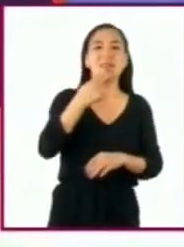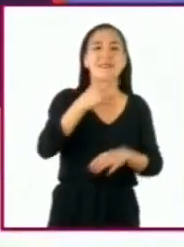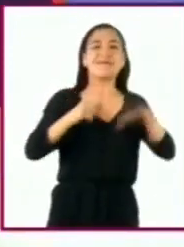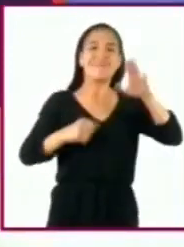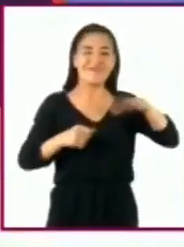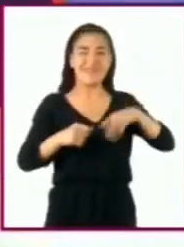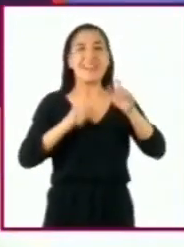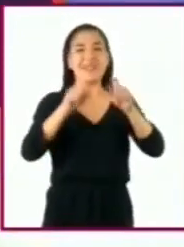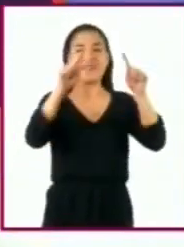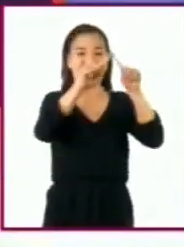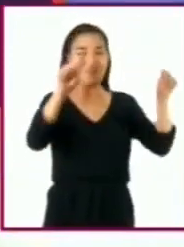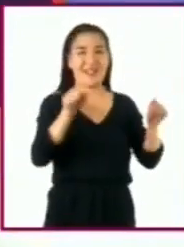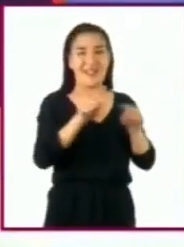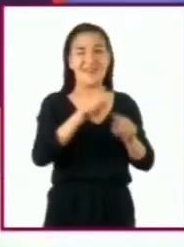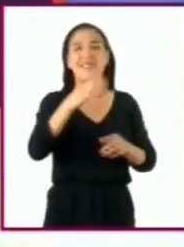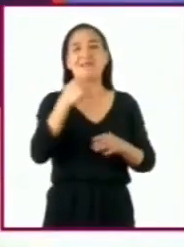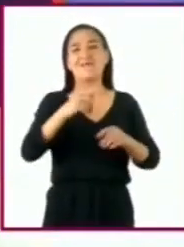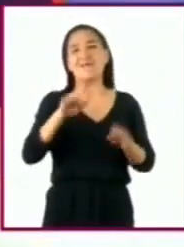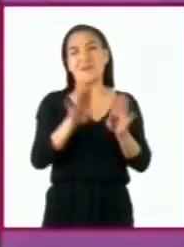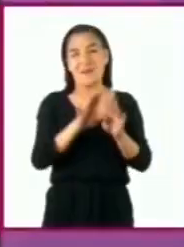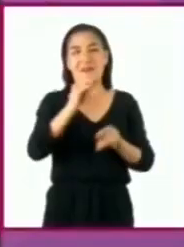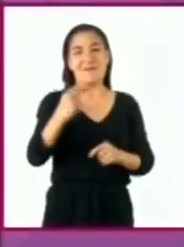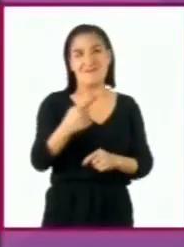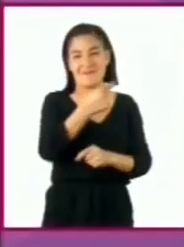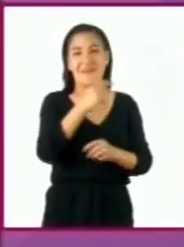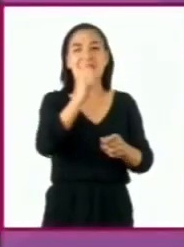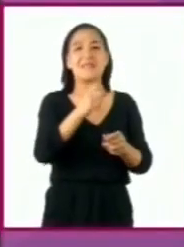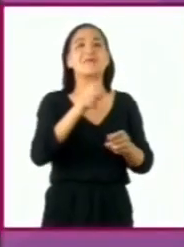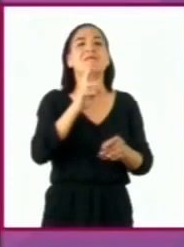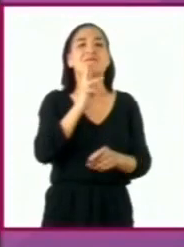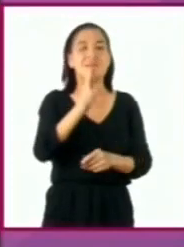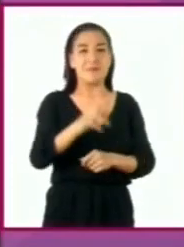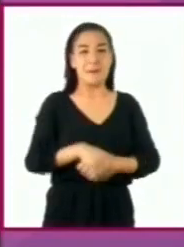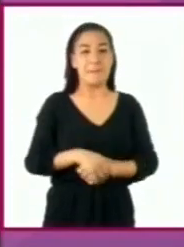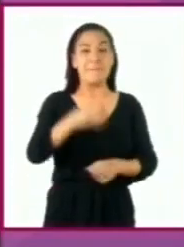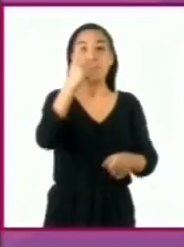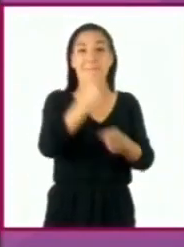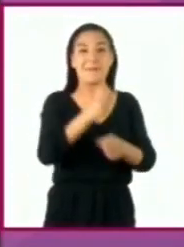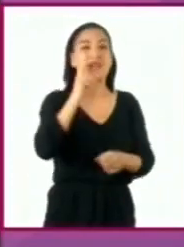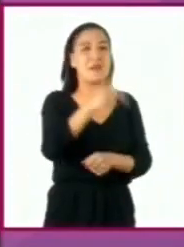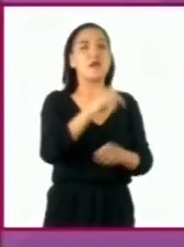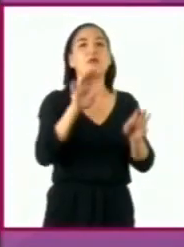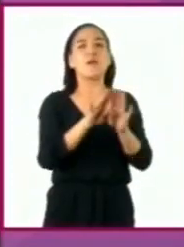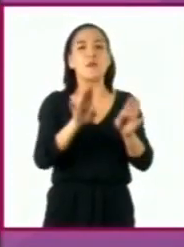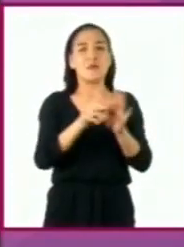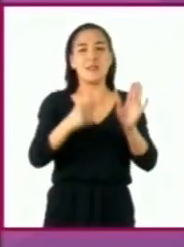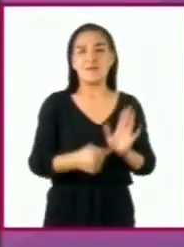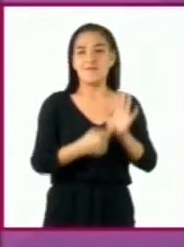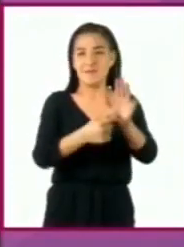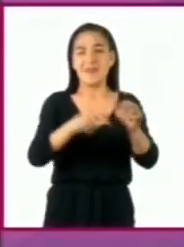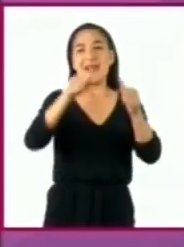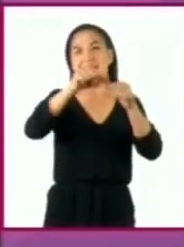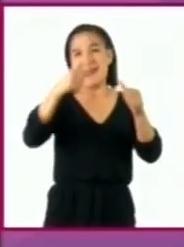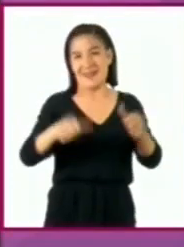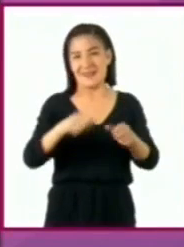visto para evaluar la información. Este es el primero que hicimos referente a la arte